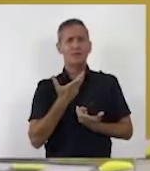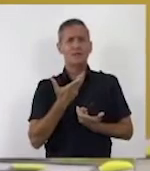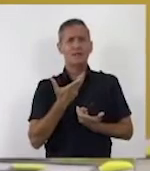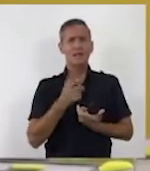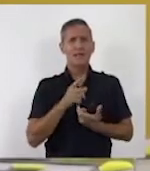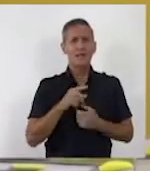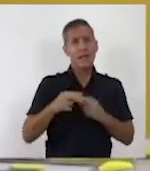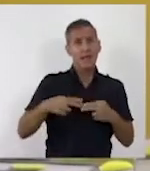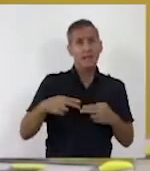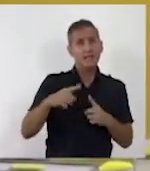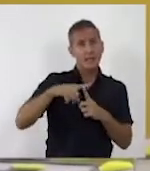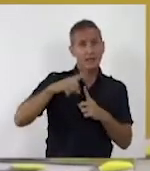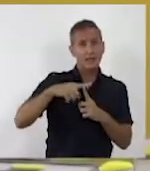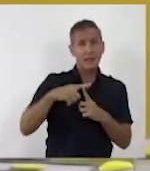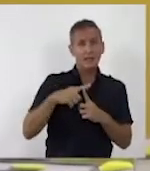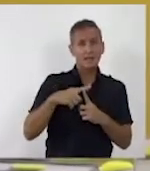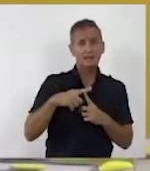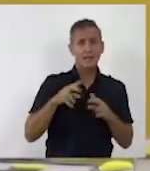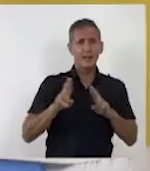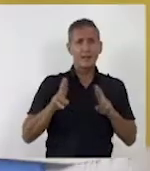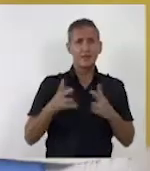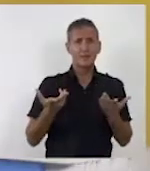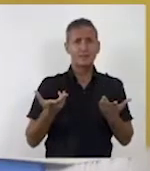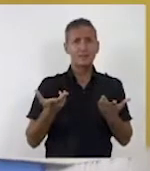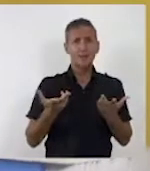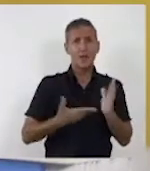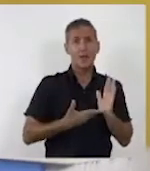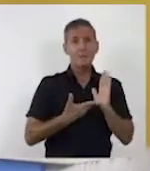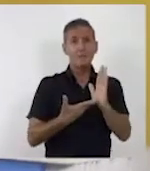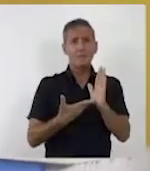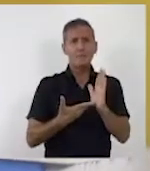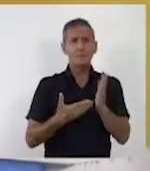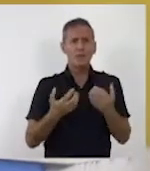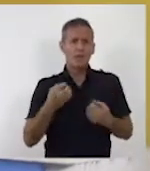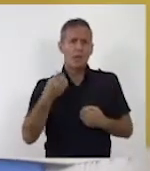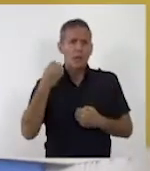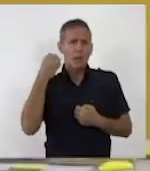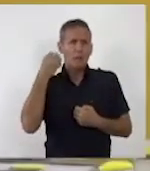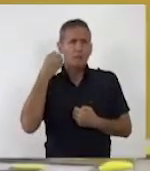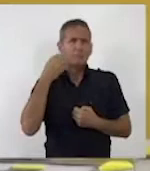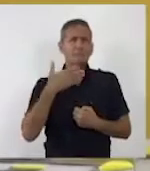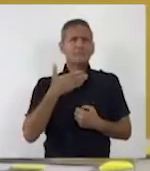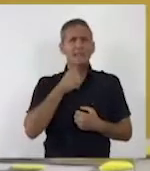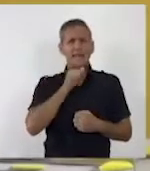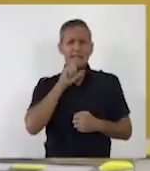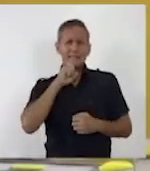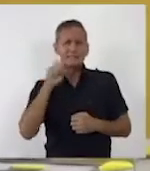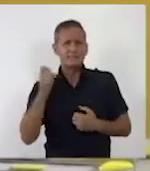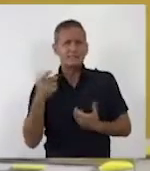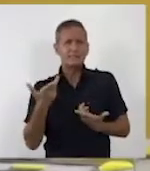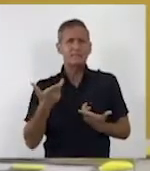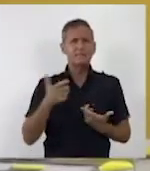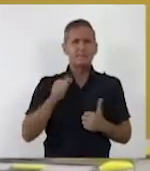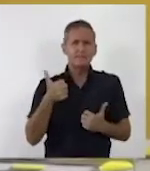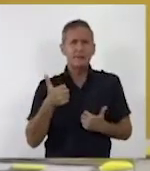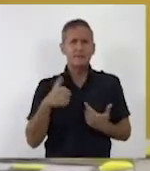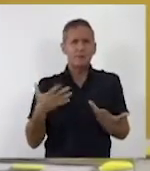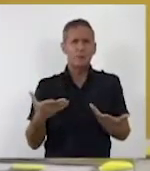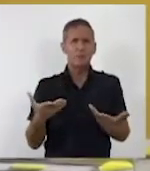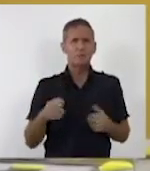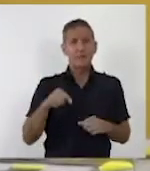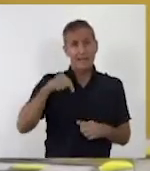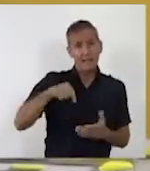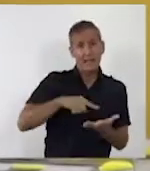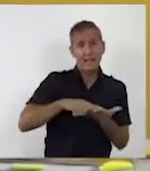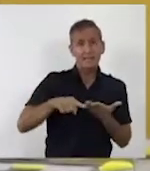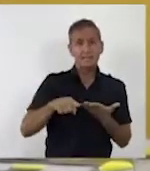hicieron las tareas que les orientamos presentaron dificultades pues quiero decirles que durante